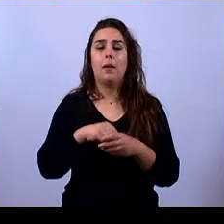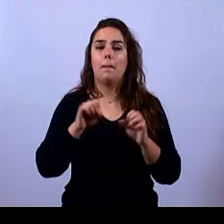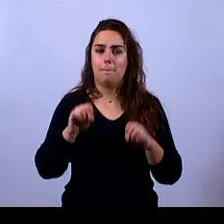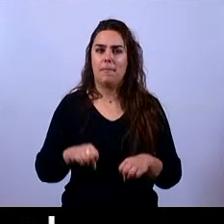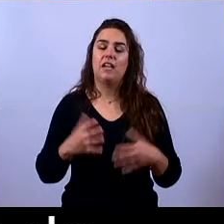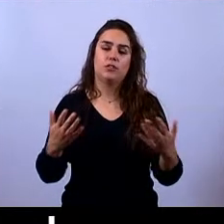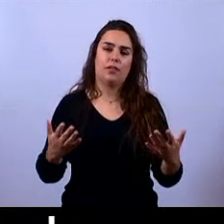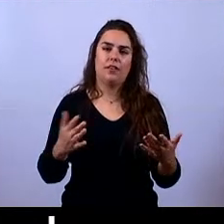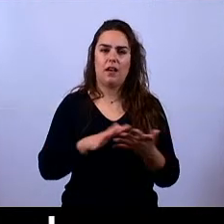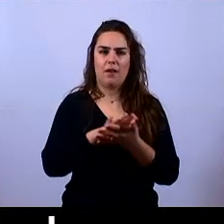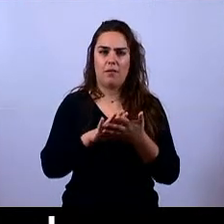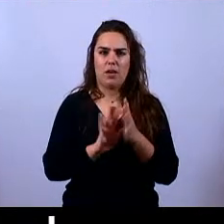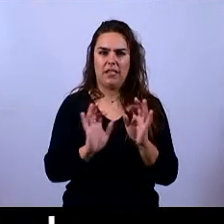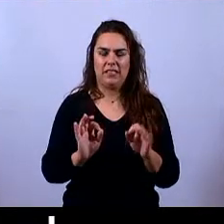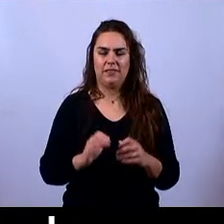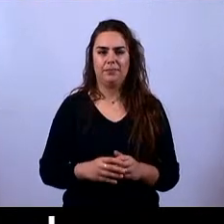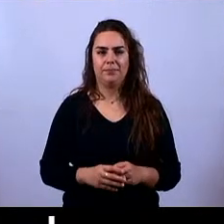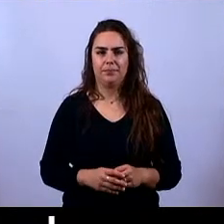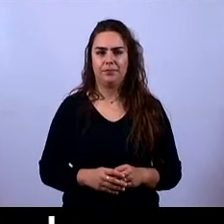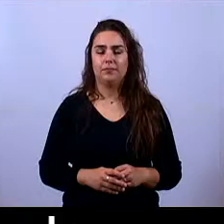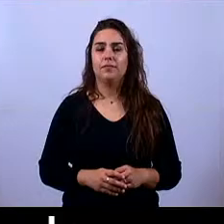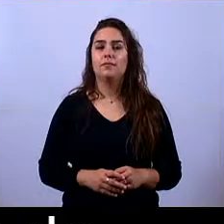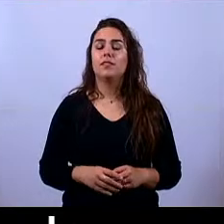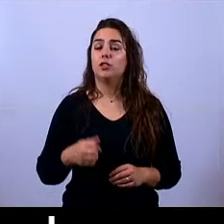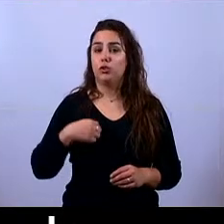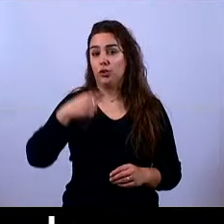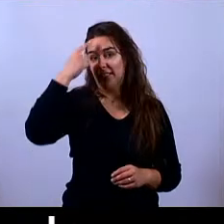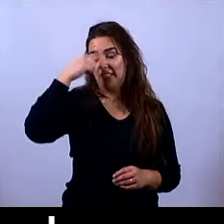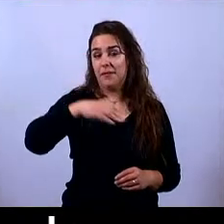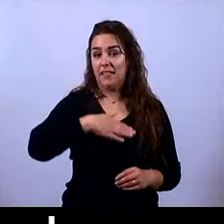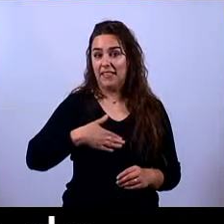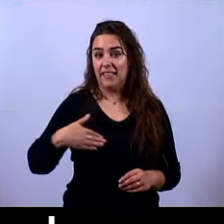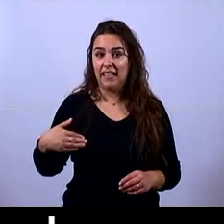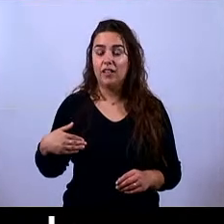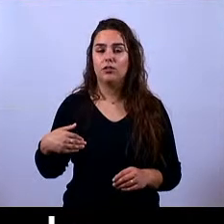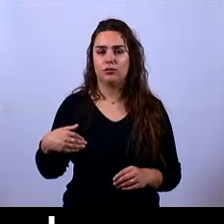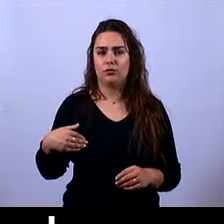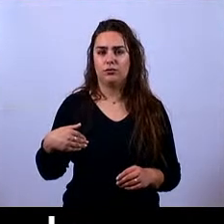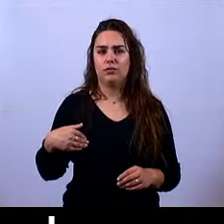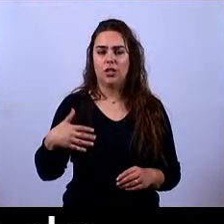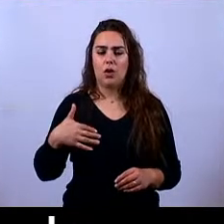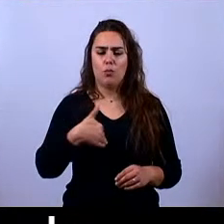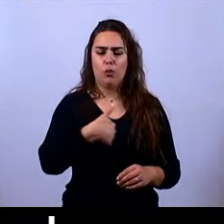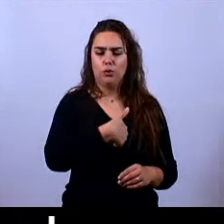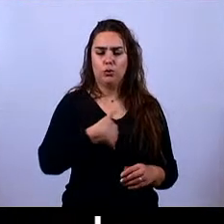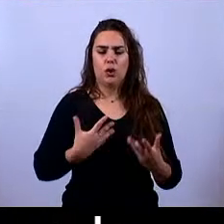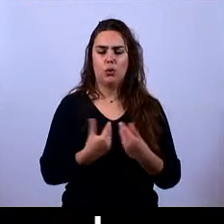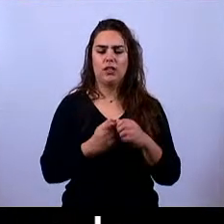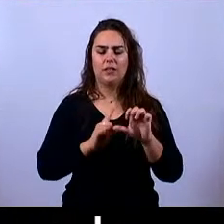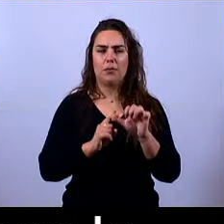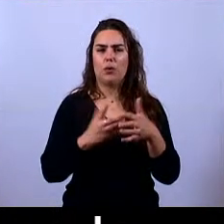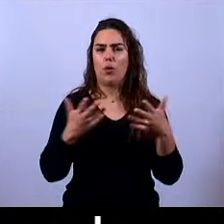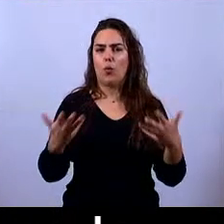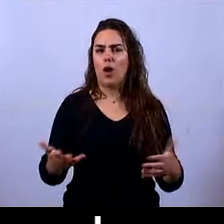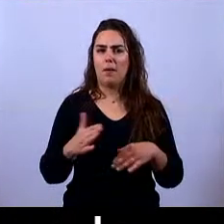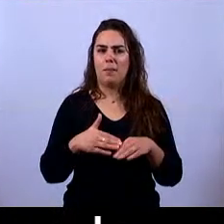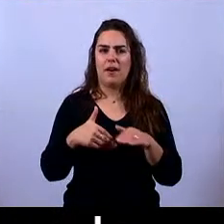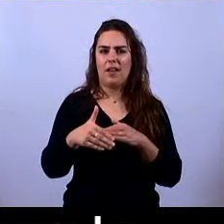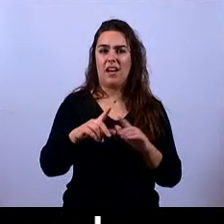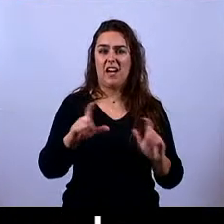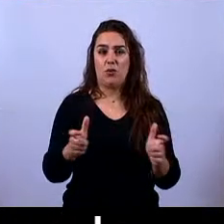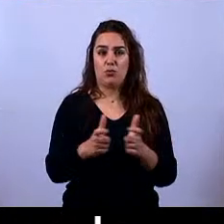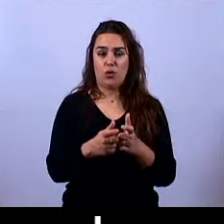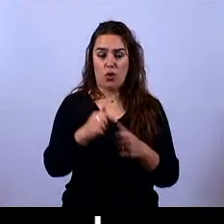otro tema, entonces ya que... Sí. Quería saber cuál va a ser la postura de la Junta de Extremadura en esa reunión que hay